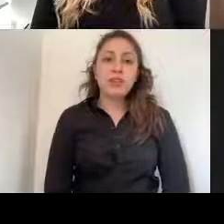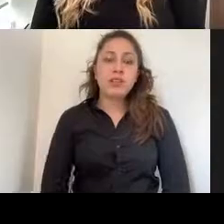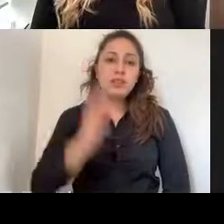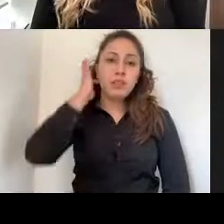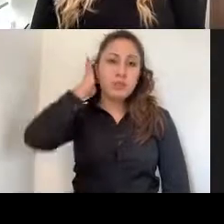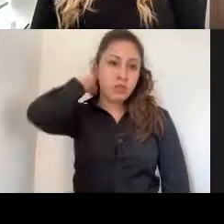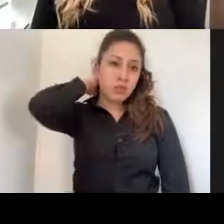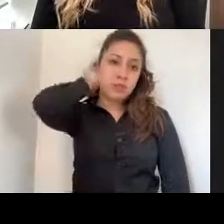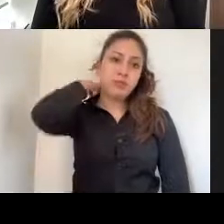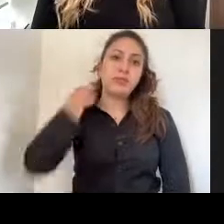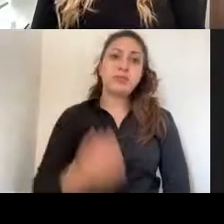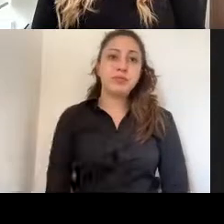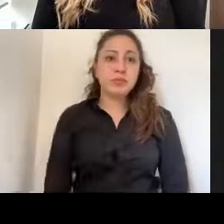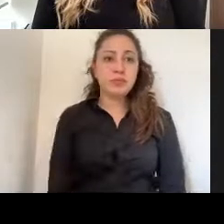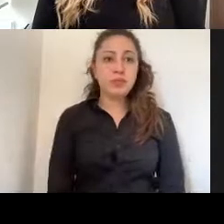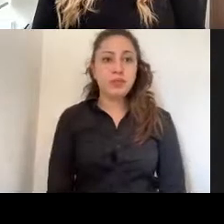Su audio, presidente.